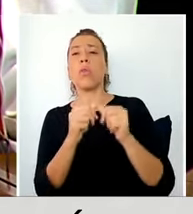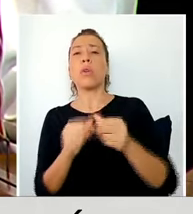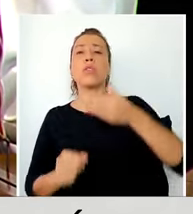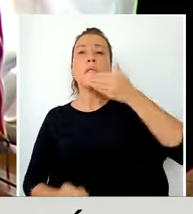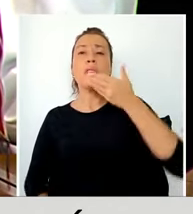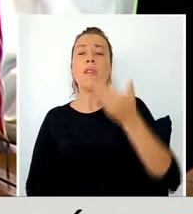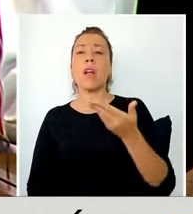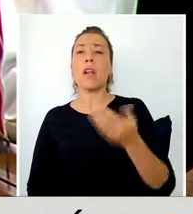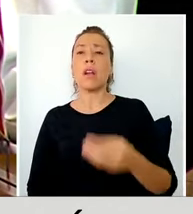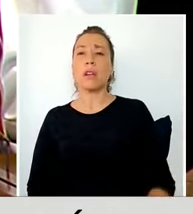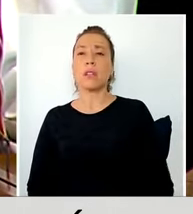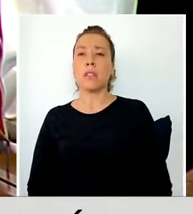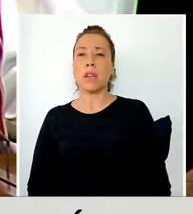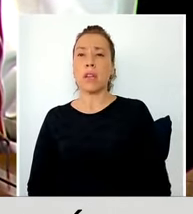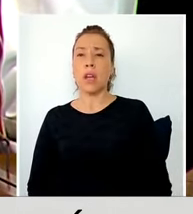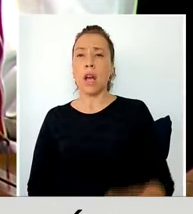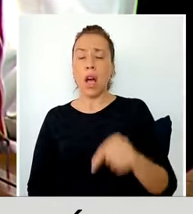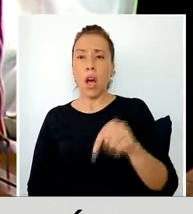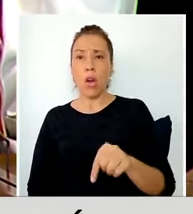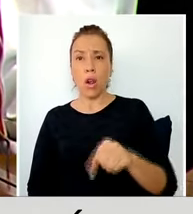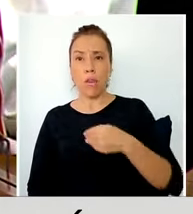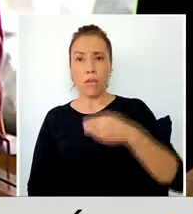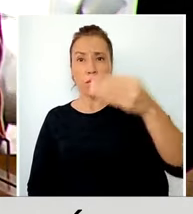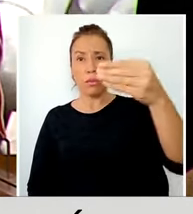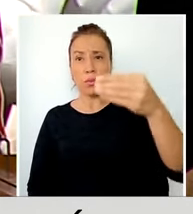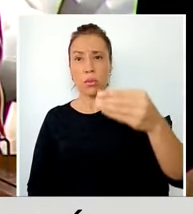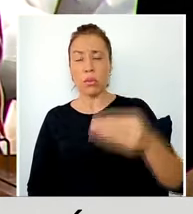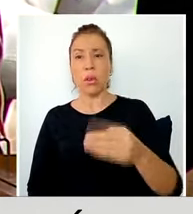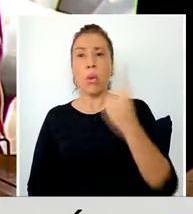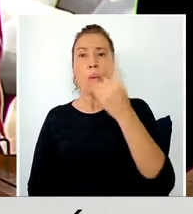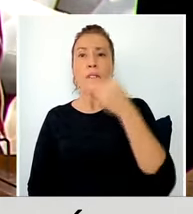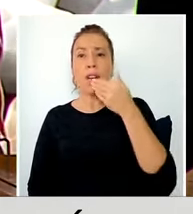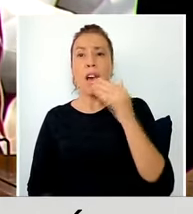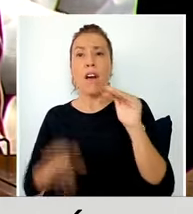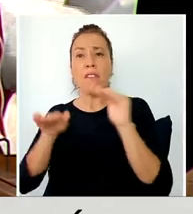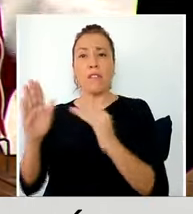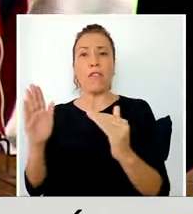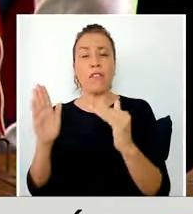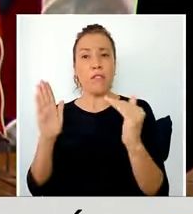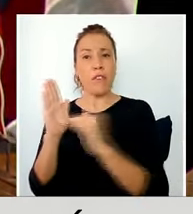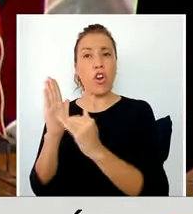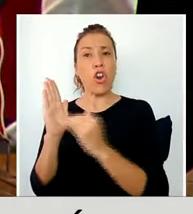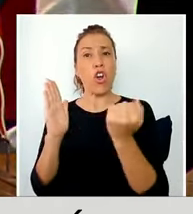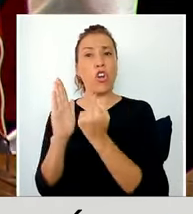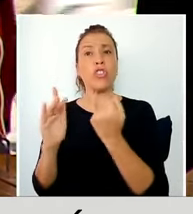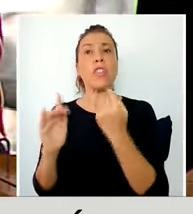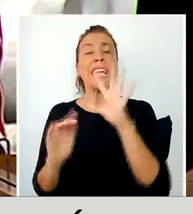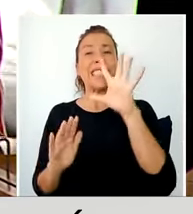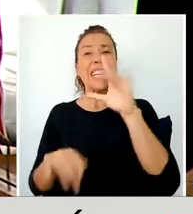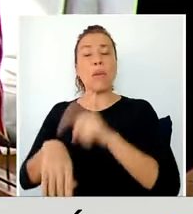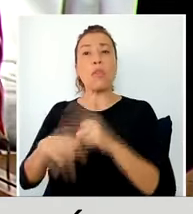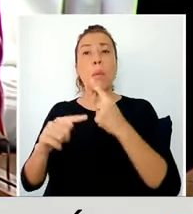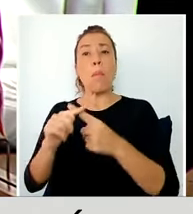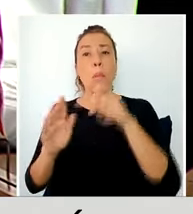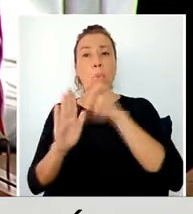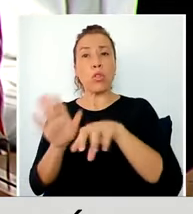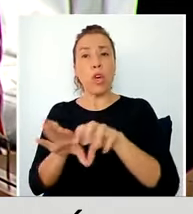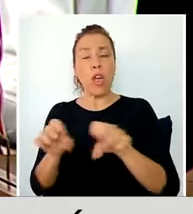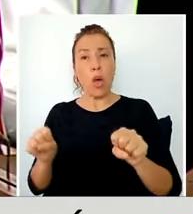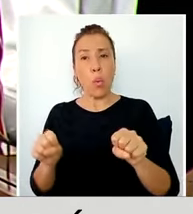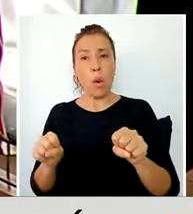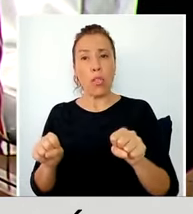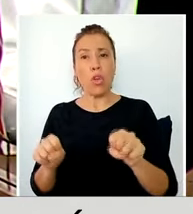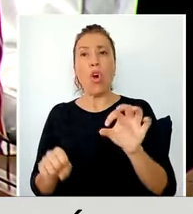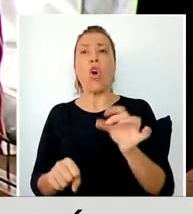a ser ahora de ahora en adelante Cada intervención a favor y en contra de cinco minutos por proyecto resolución eso va a ser o es solo ocasional